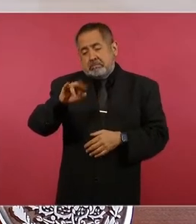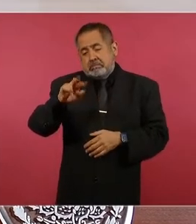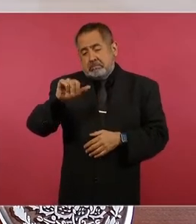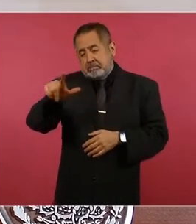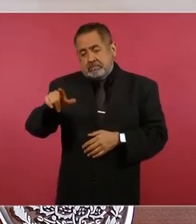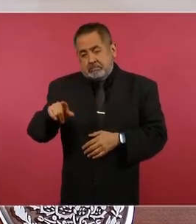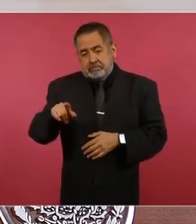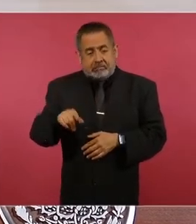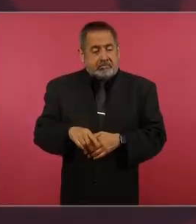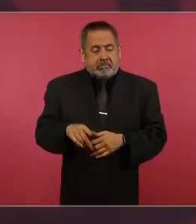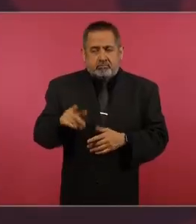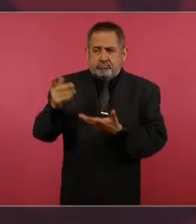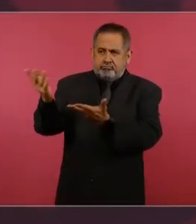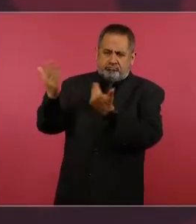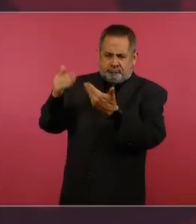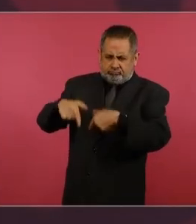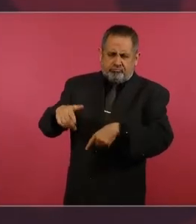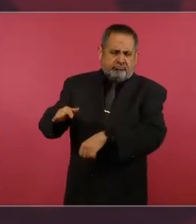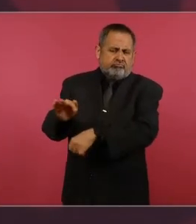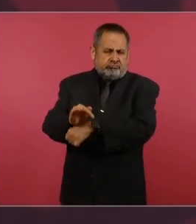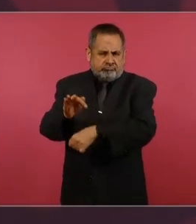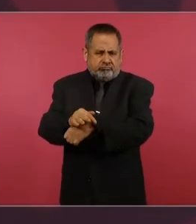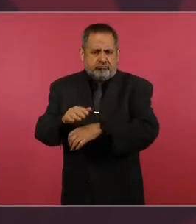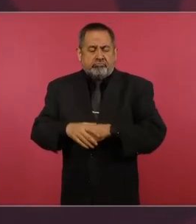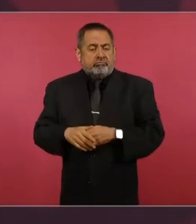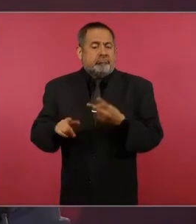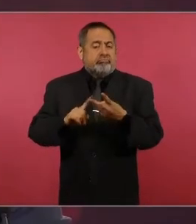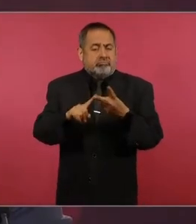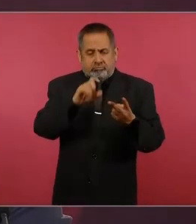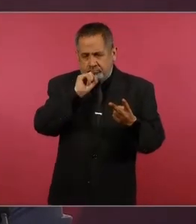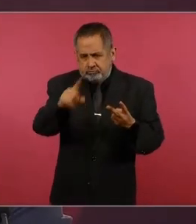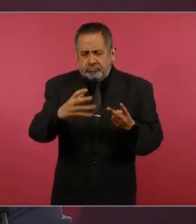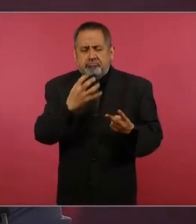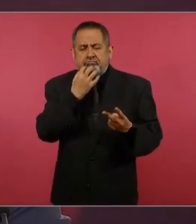que no le dimos nosotros protección a los judíos